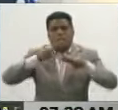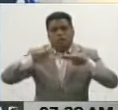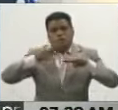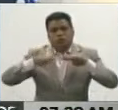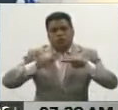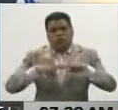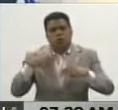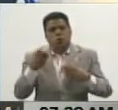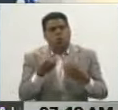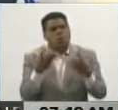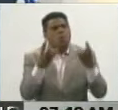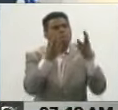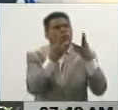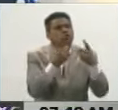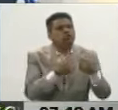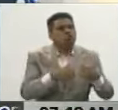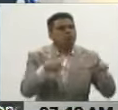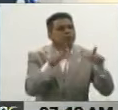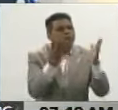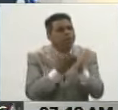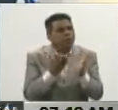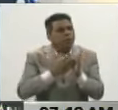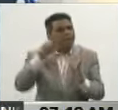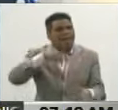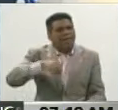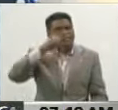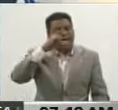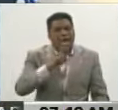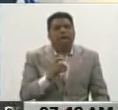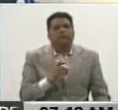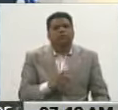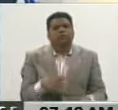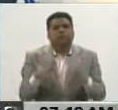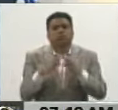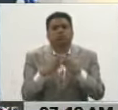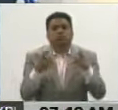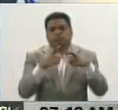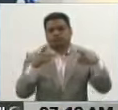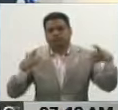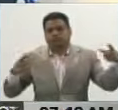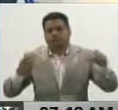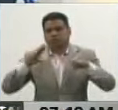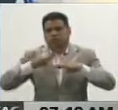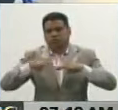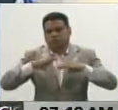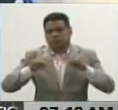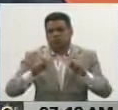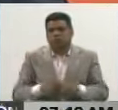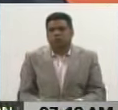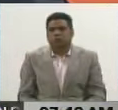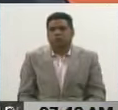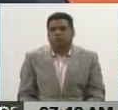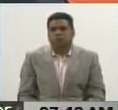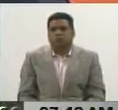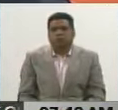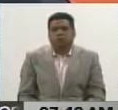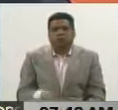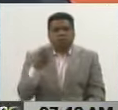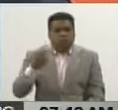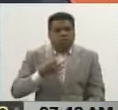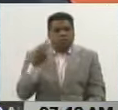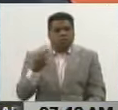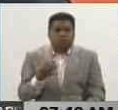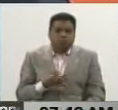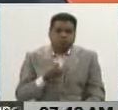de planteles? ¿Cómo se ha visualizado para este año el incremento de la matrícula escolar para los más pequeños? Sí, siempre hay un